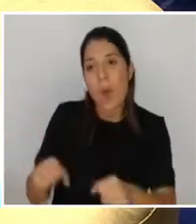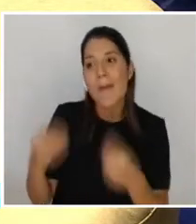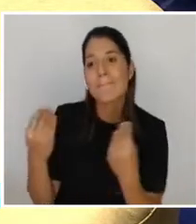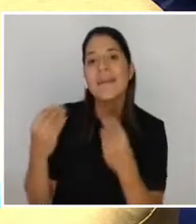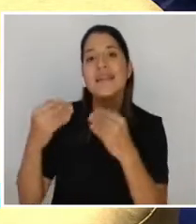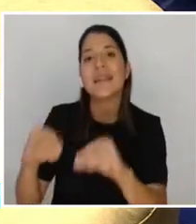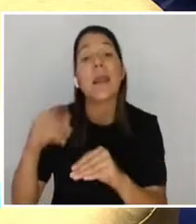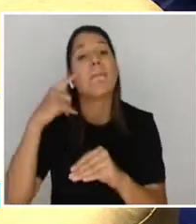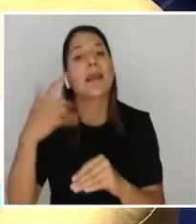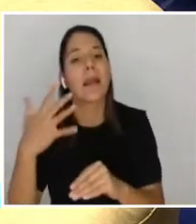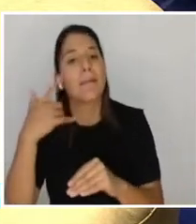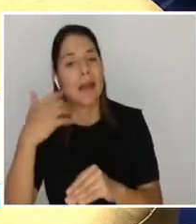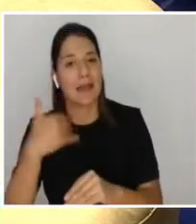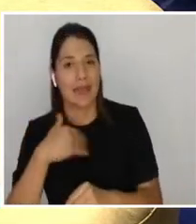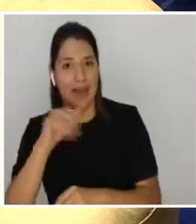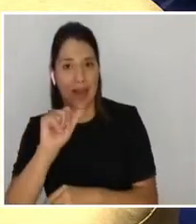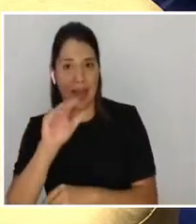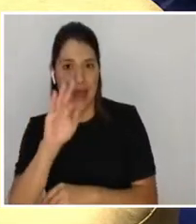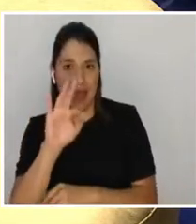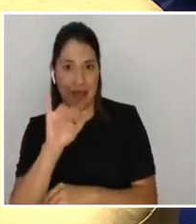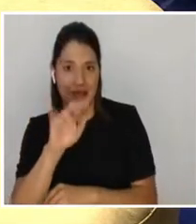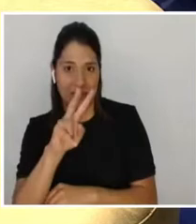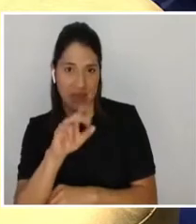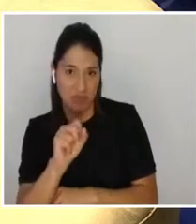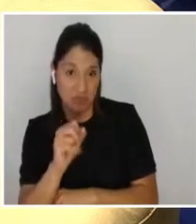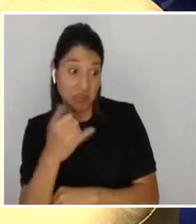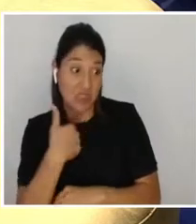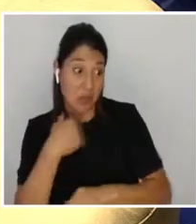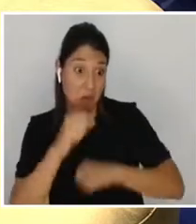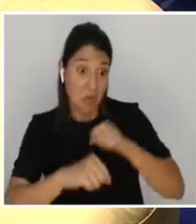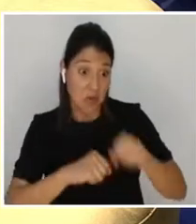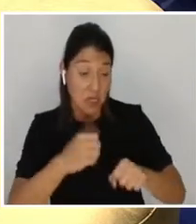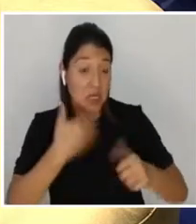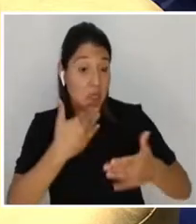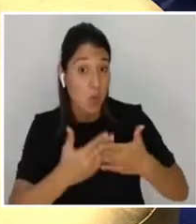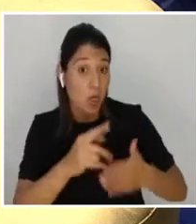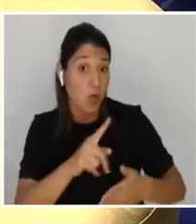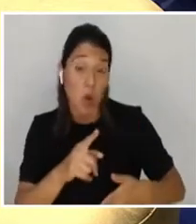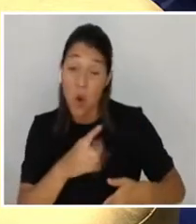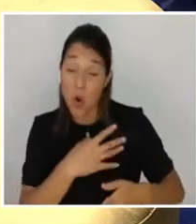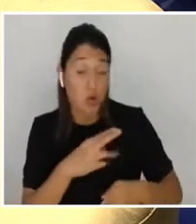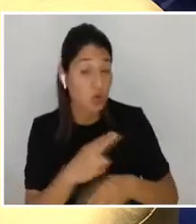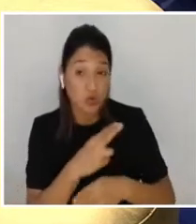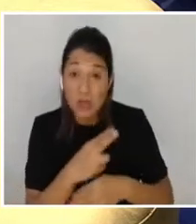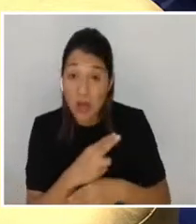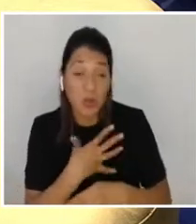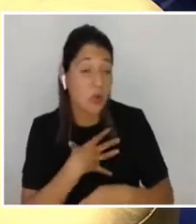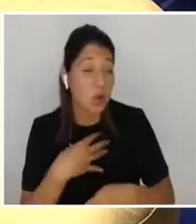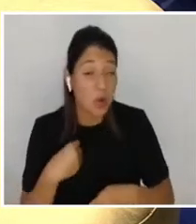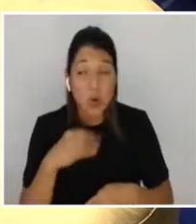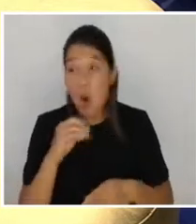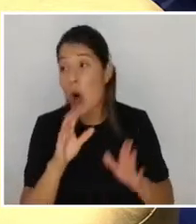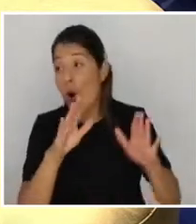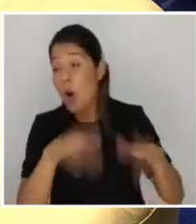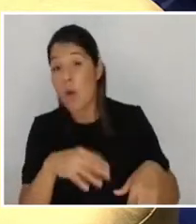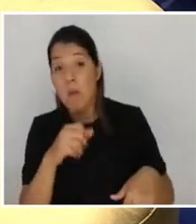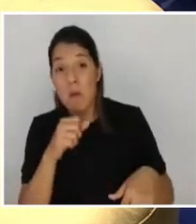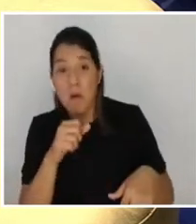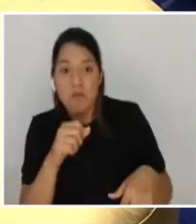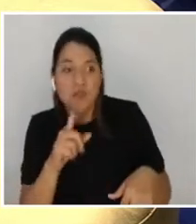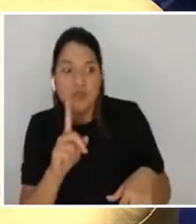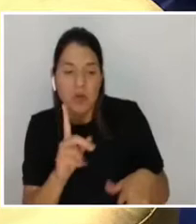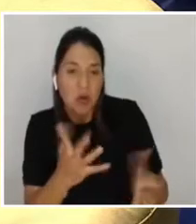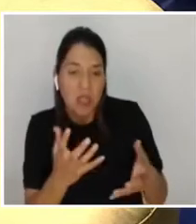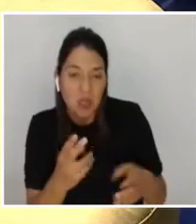que está en buen estado, pero nosotros no la usamos porque no nos gusta andar en bicicleta o porque ya pasó de moda o por X o Y razón,